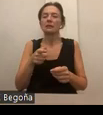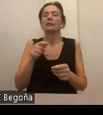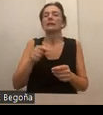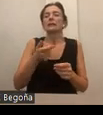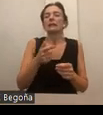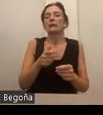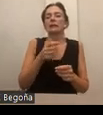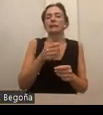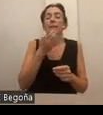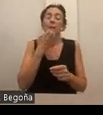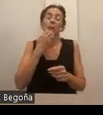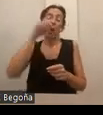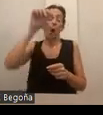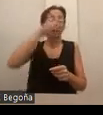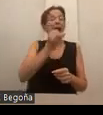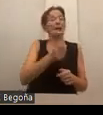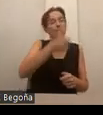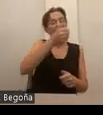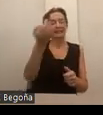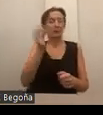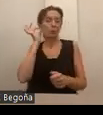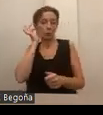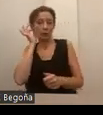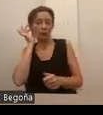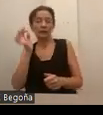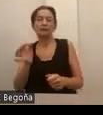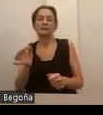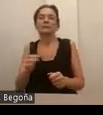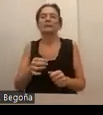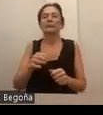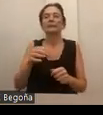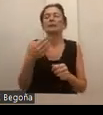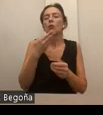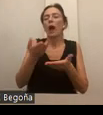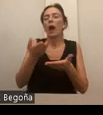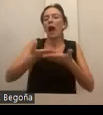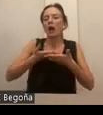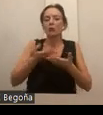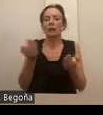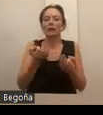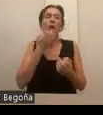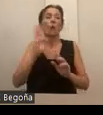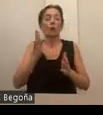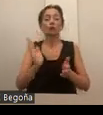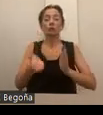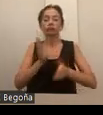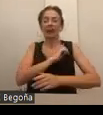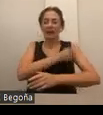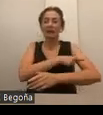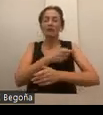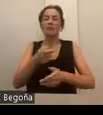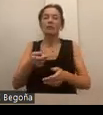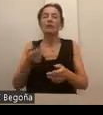hombres que en mujeres y permite precisamente eso, que cuando hagamos ejercicio sea muchísimo más eficaz